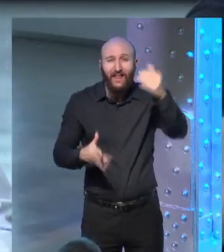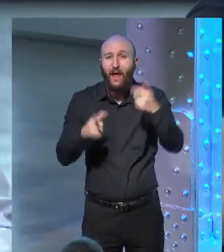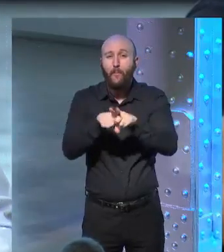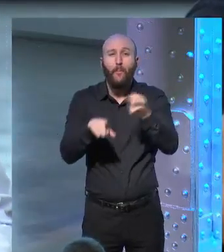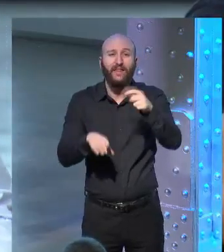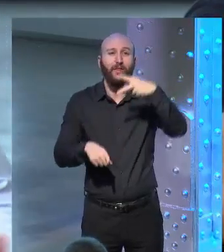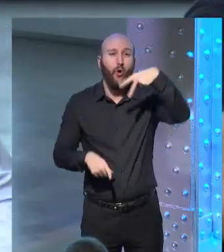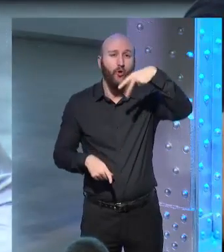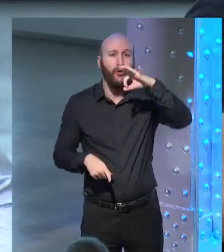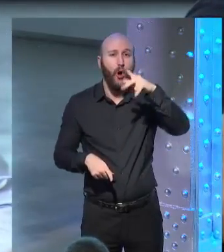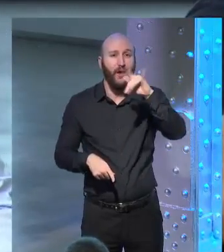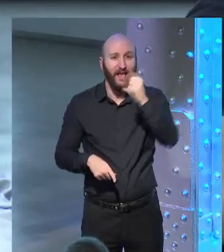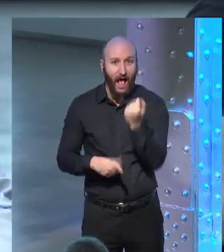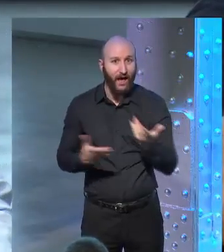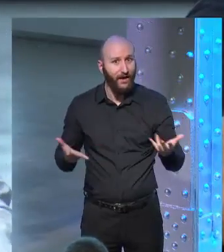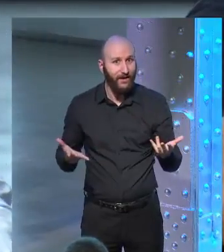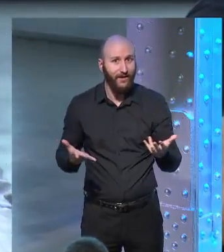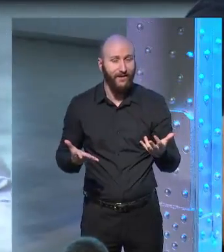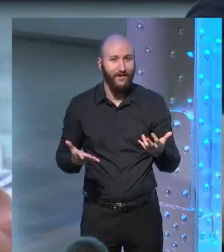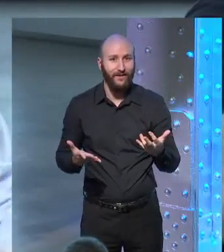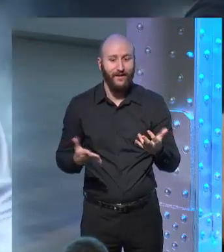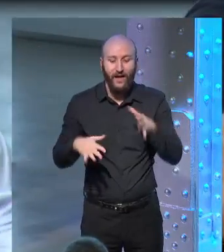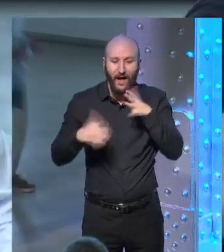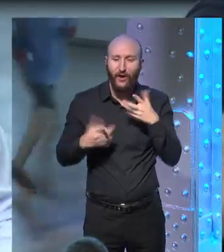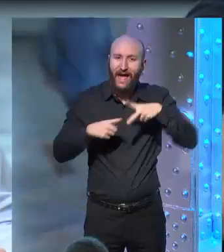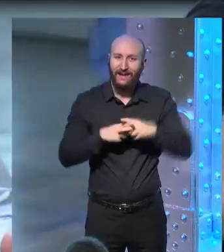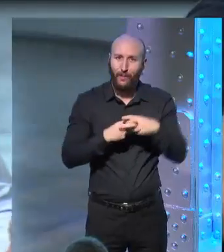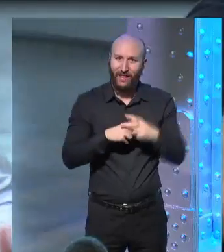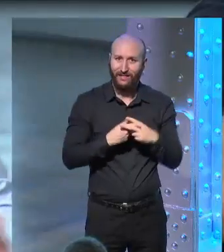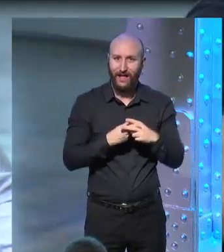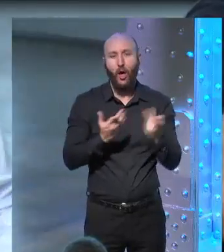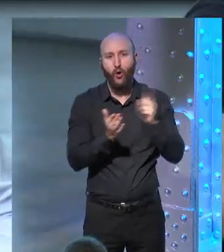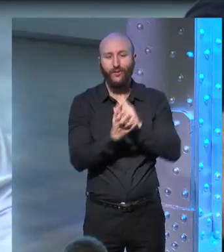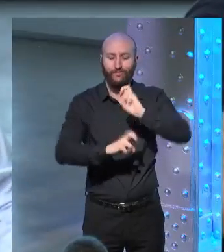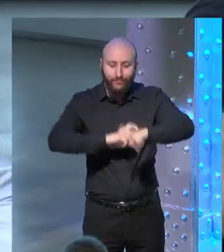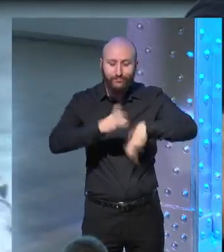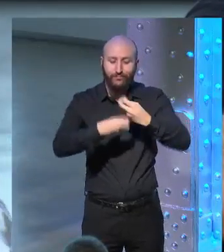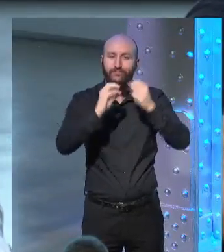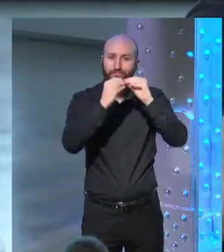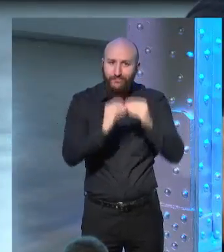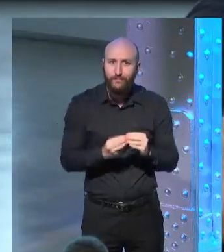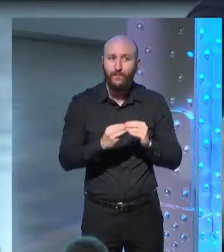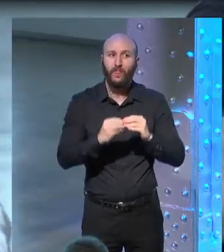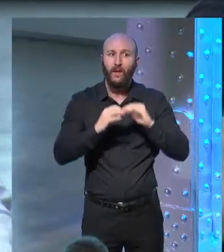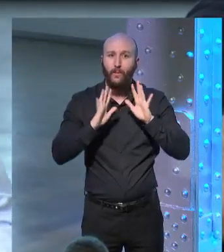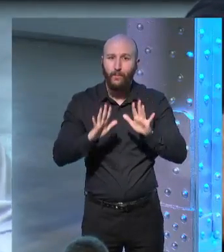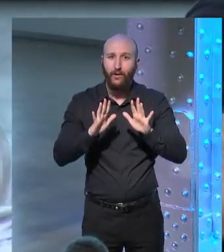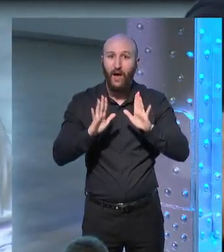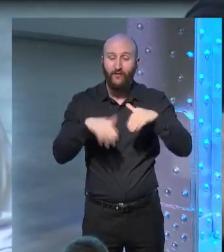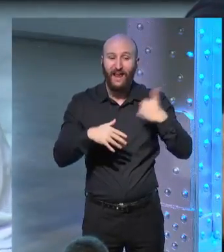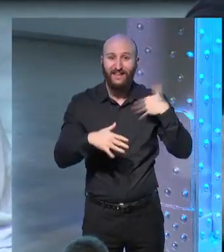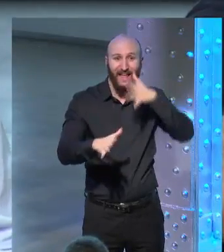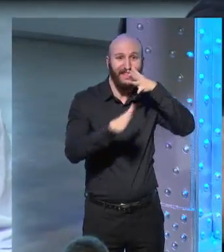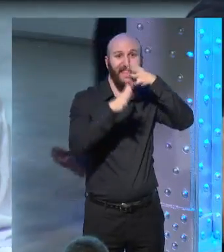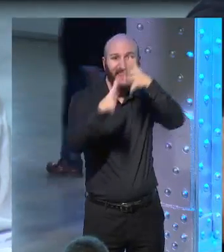hoy pues prácticamente es una marca que, bueno, la están relanzando, pero ha tenido una crisis importante, dejó de existir todo, y ha pasado en 10